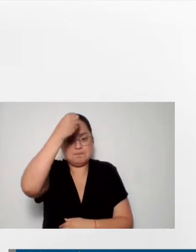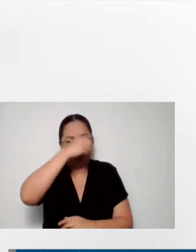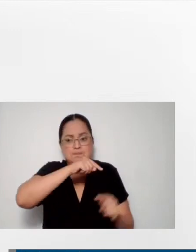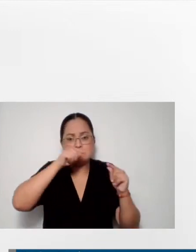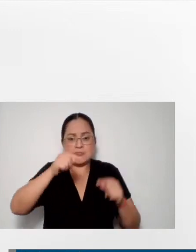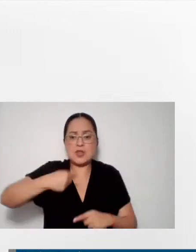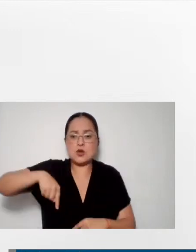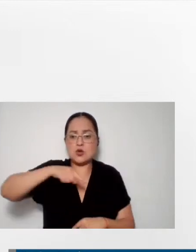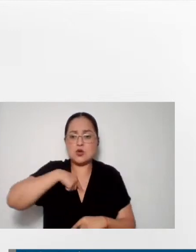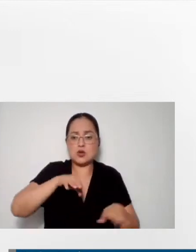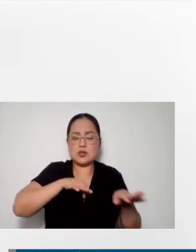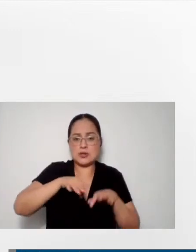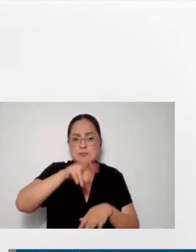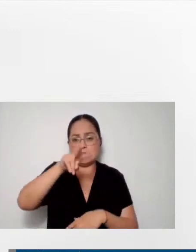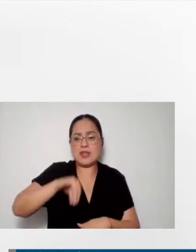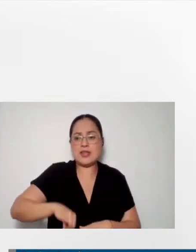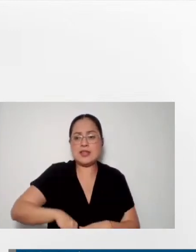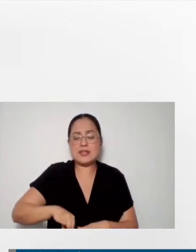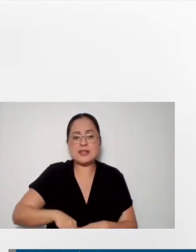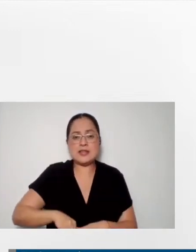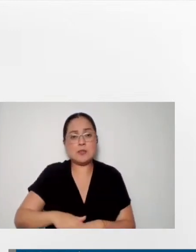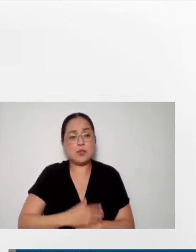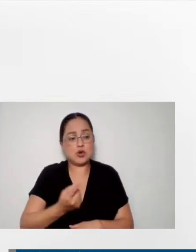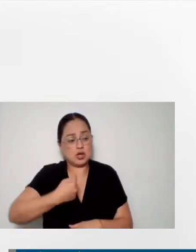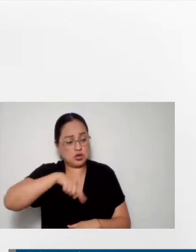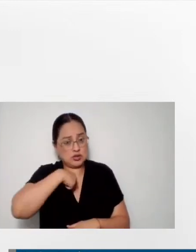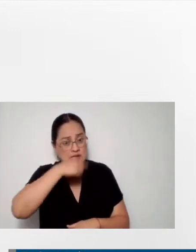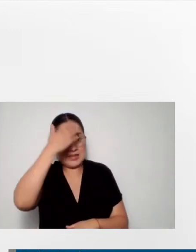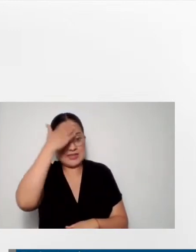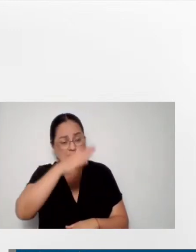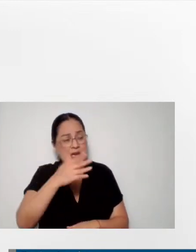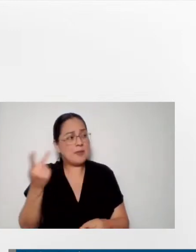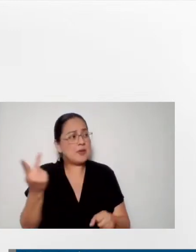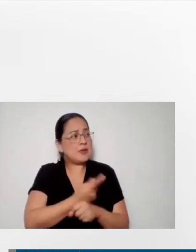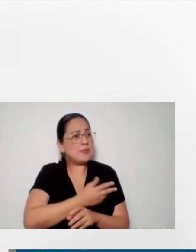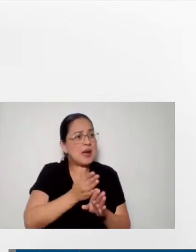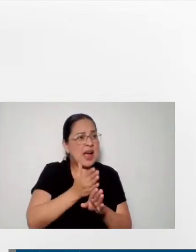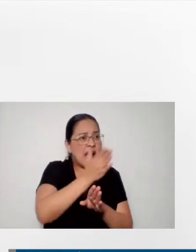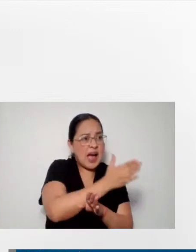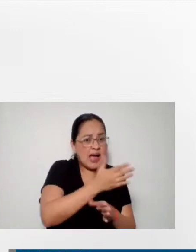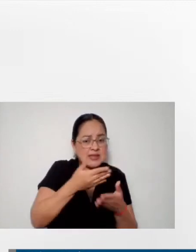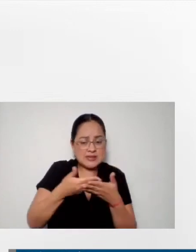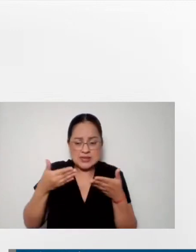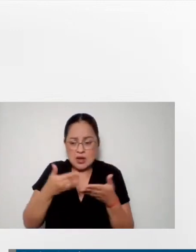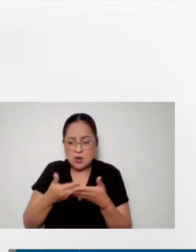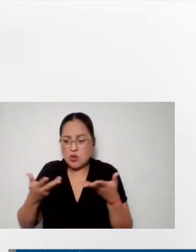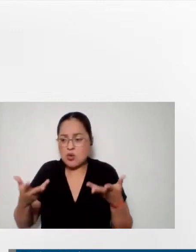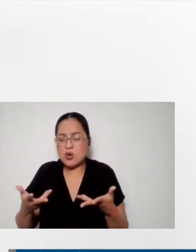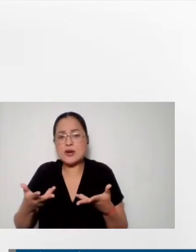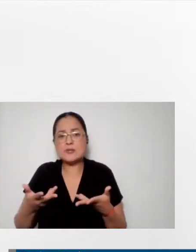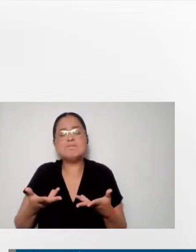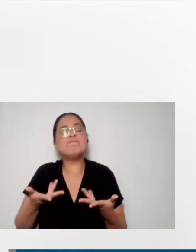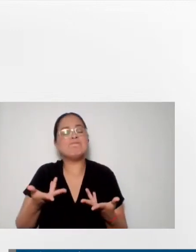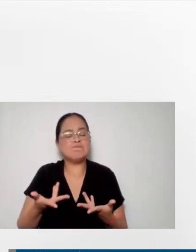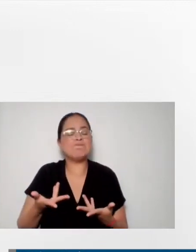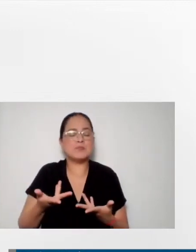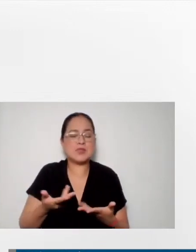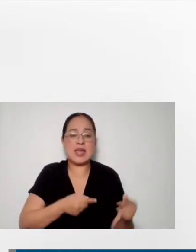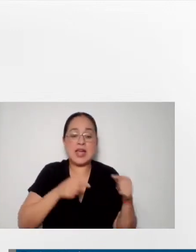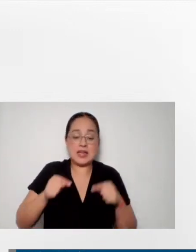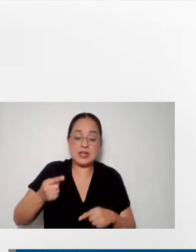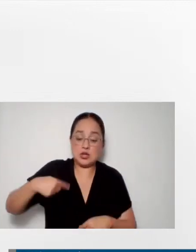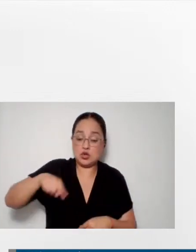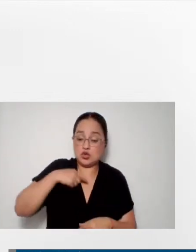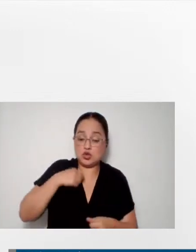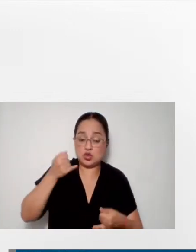es bien interesante, porque entendemos diferencias, entendemos alcances, y digo, la verdad es que quienes estamos acá también agradecemos